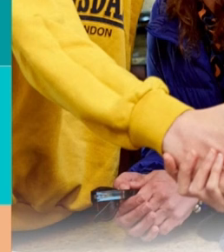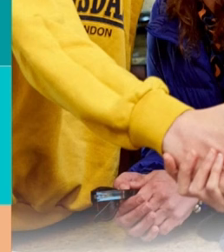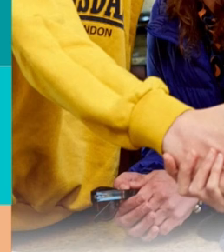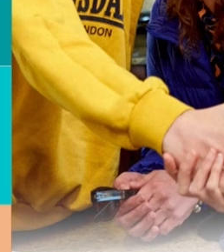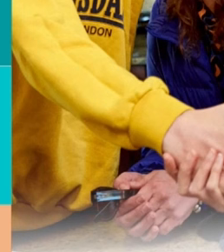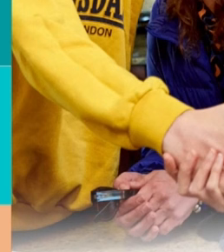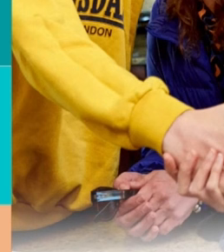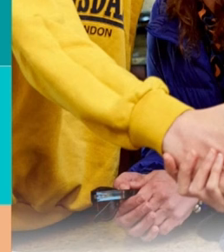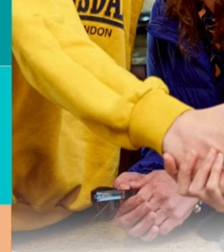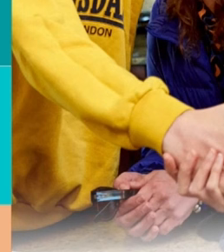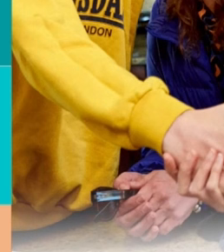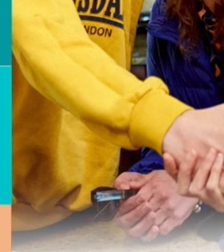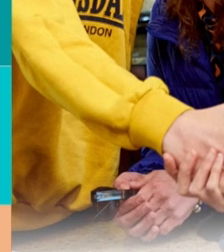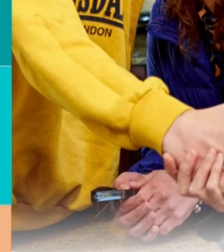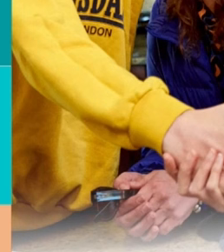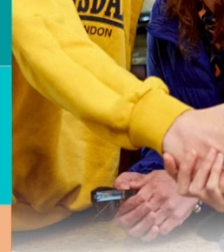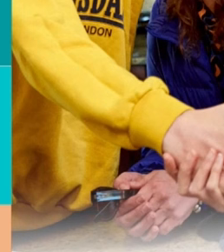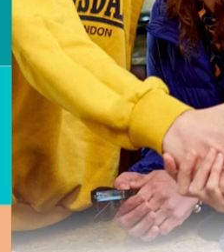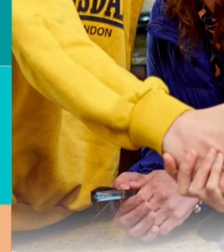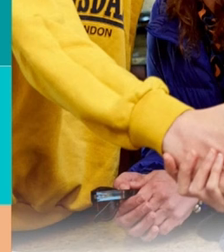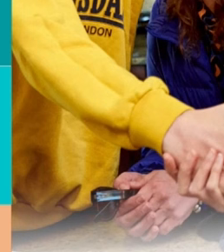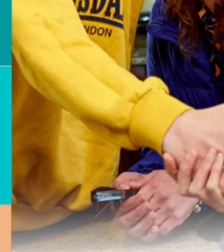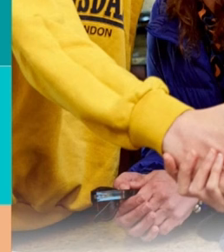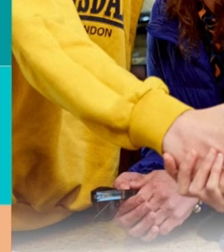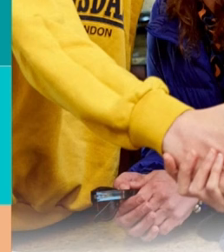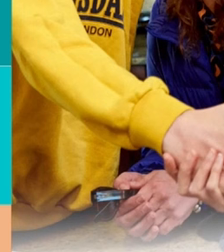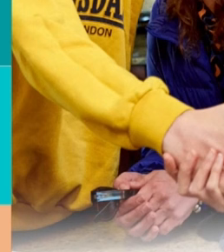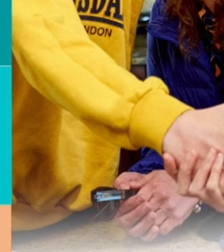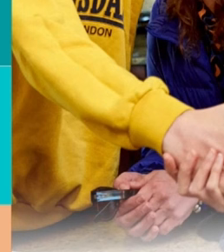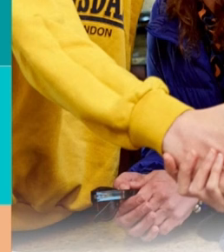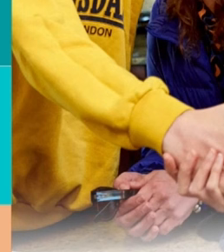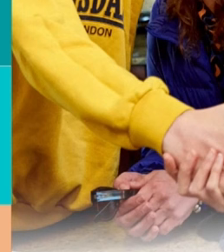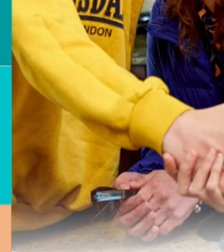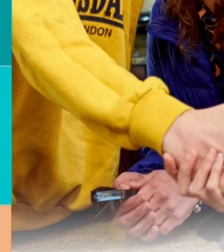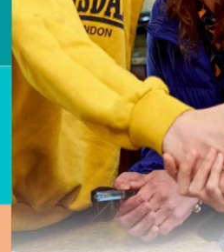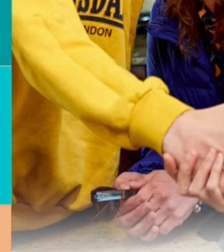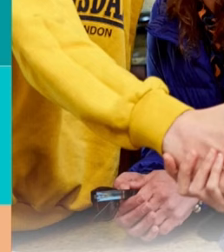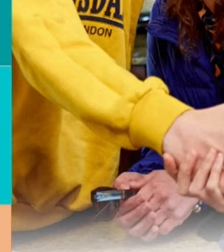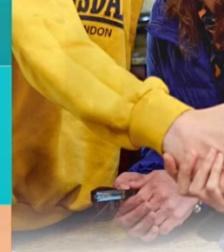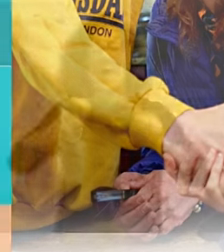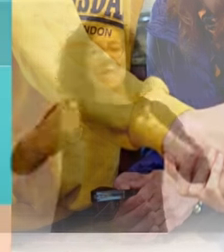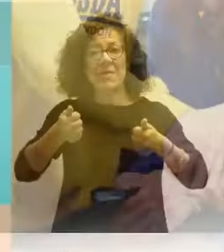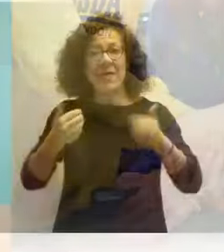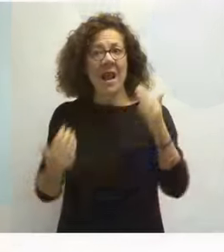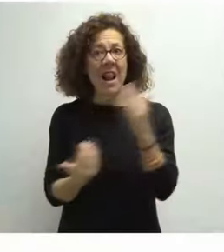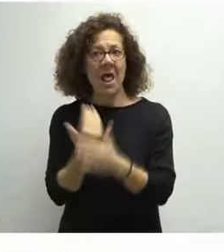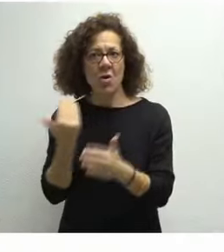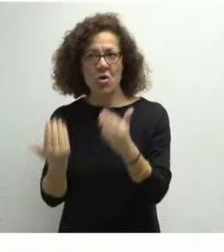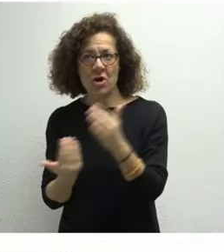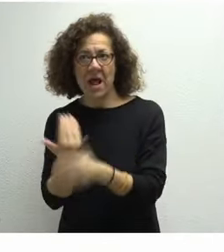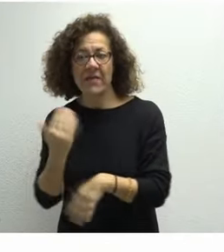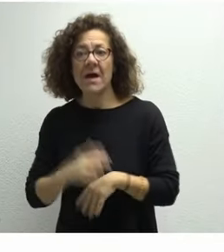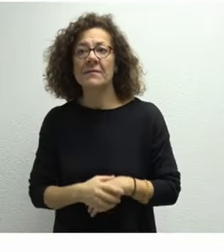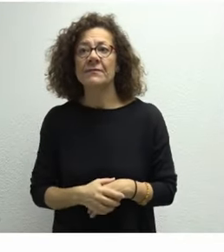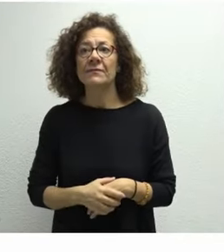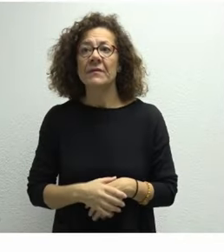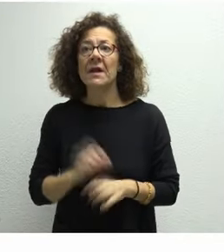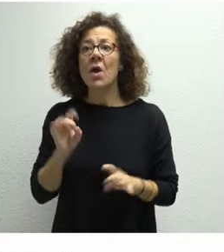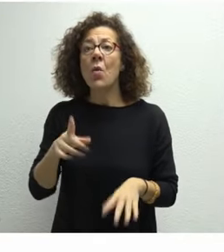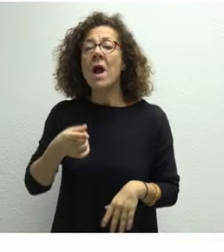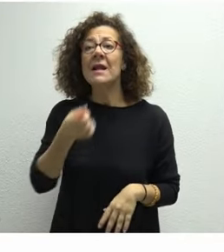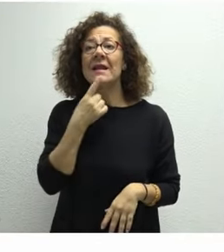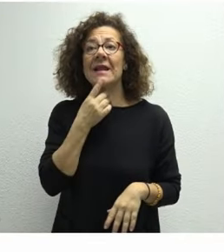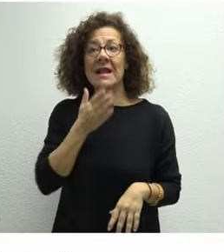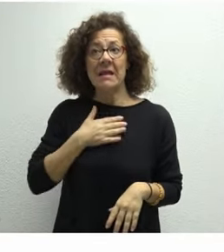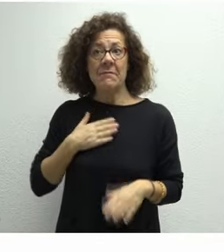Bueno pues eh gracias a los cuatro por el arranque de jornada y como dirían en